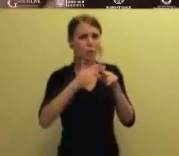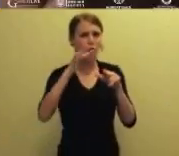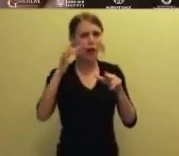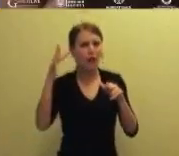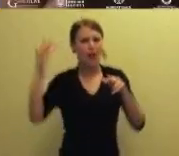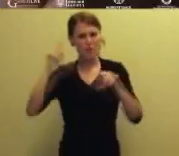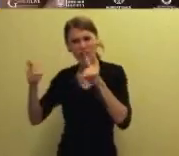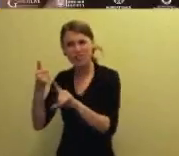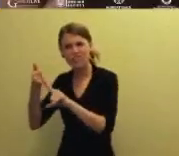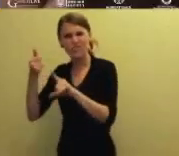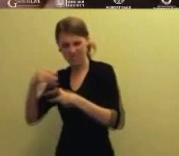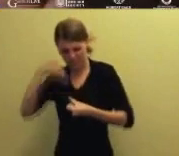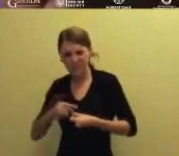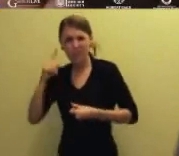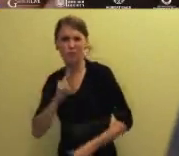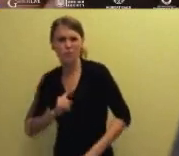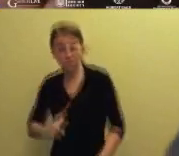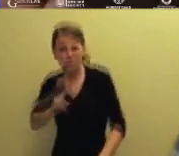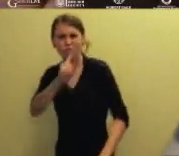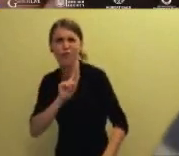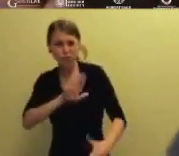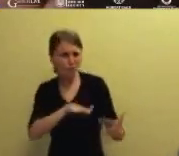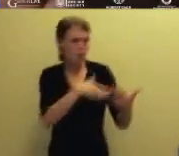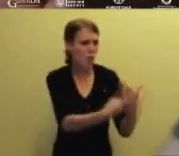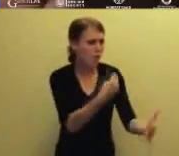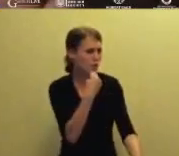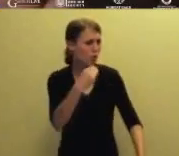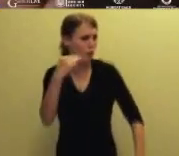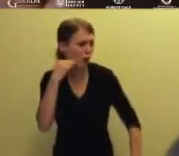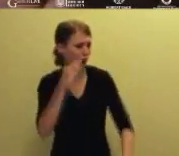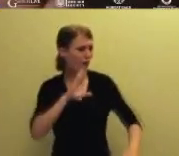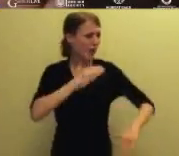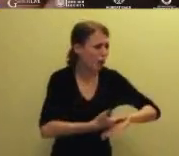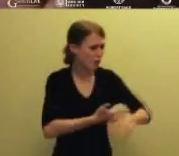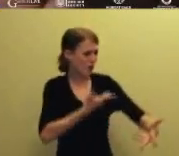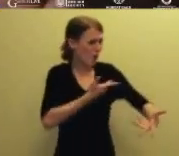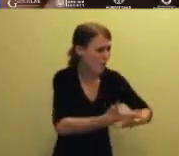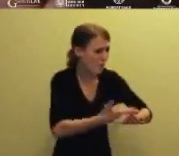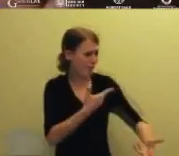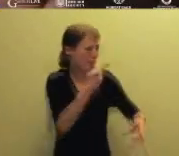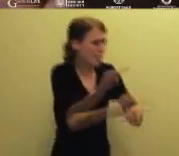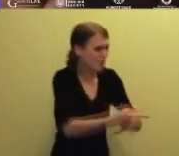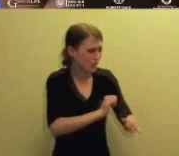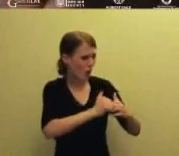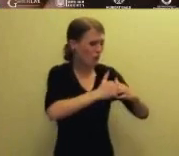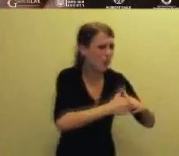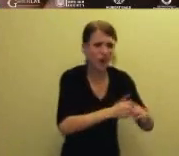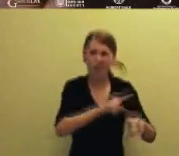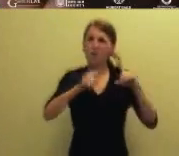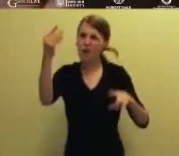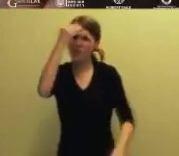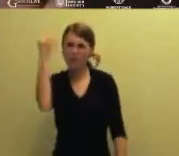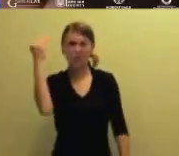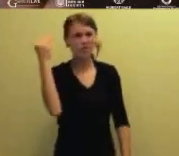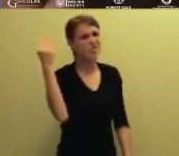sabe lo que hace sabe lo que hace llorar el chaval que está ahí en la cabina se ve que era el que aguantaba el micrófono en tal y es muy lamentable porque cuando sale fuera lo